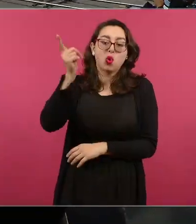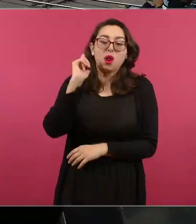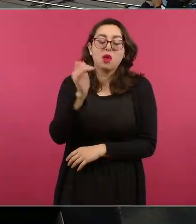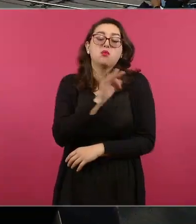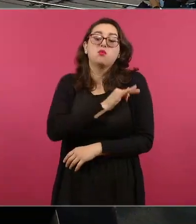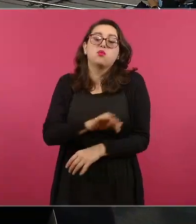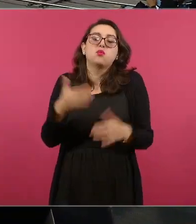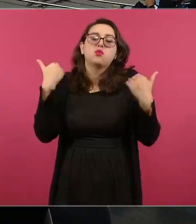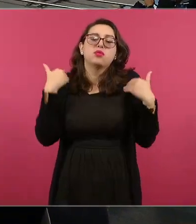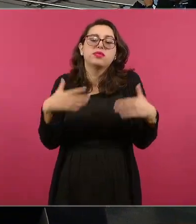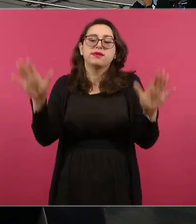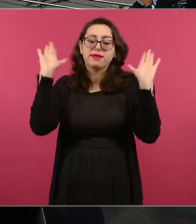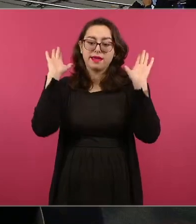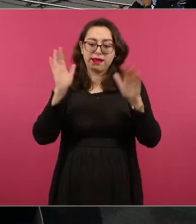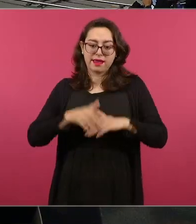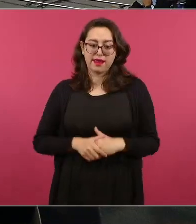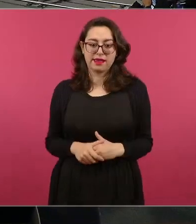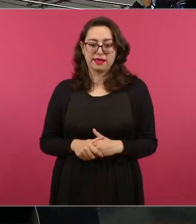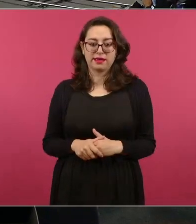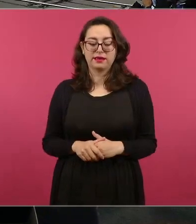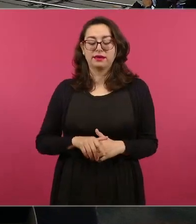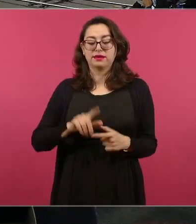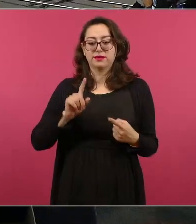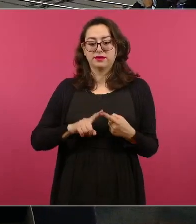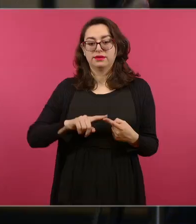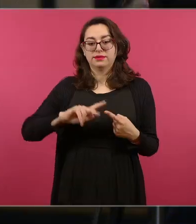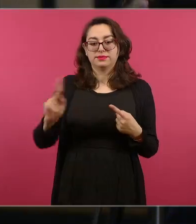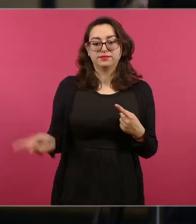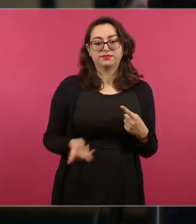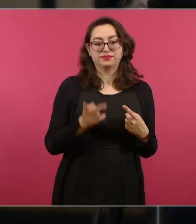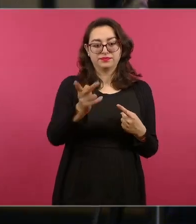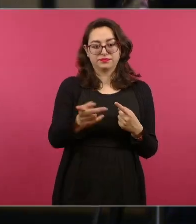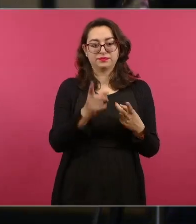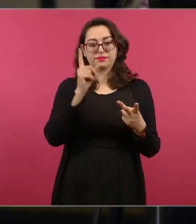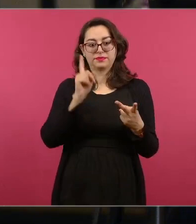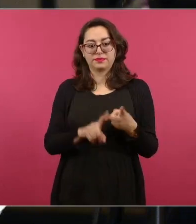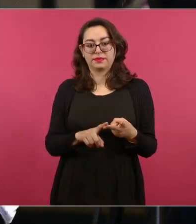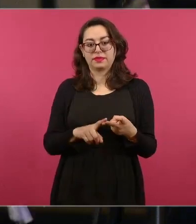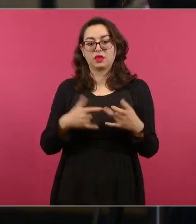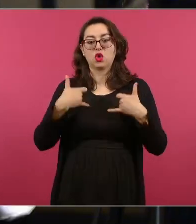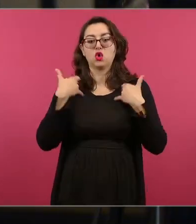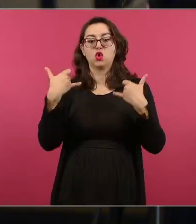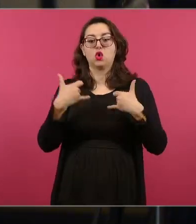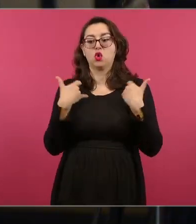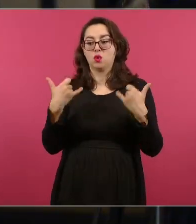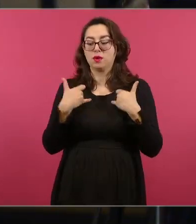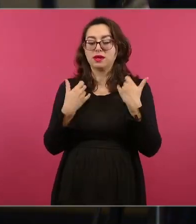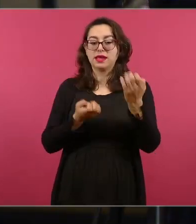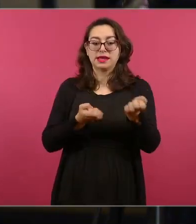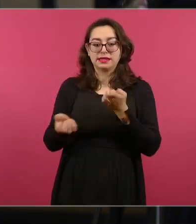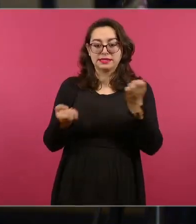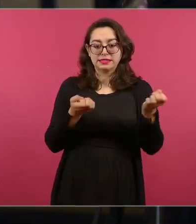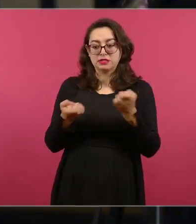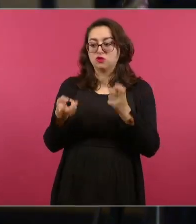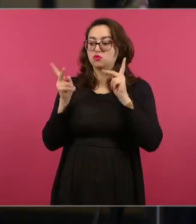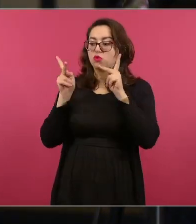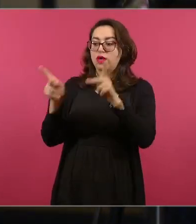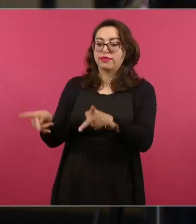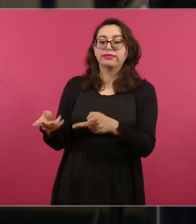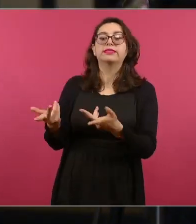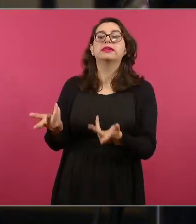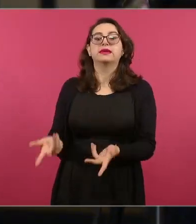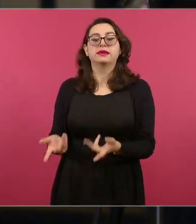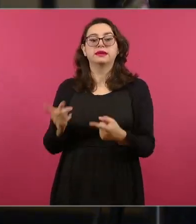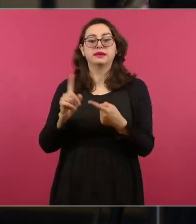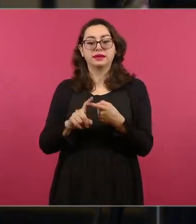día. Esa es una de las preguntas, si lo de la escuela de gimnasio para esos jóvenes y si va a quedar al olvido el puente por allá. Esa